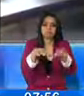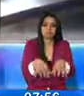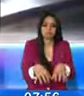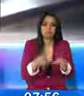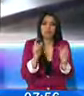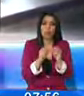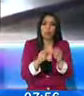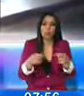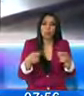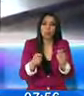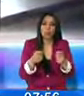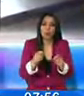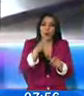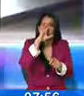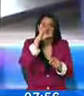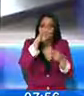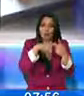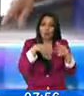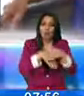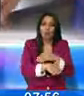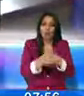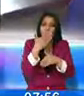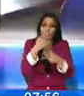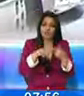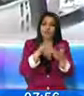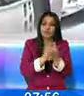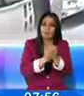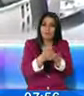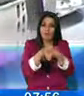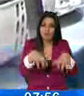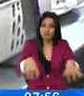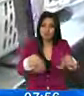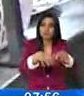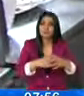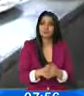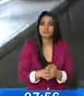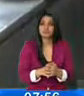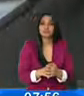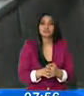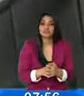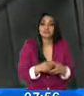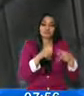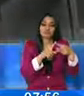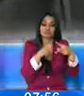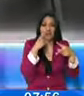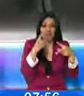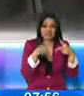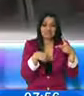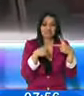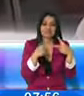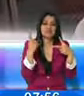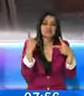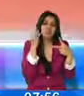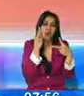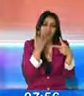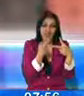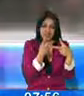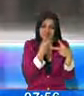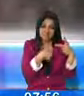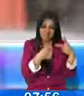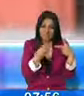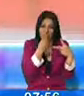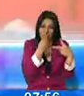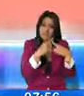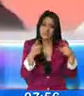papita con cuero, hornado y apingacho. Doña Teresita y Don Manolo coinciden en que el trato a sus clientes